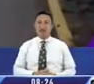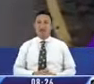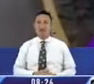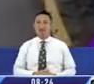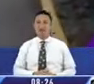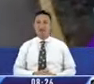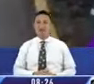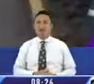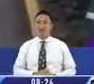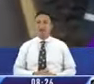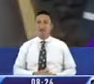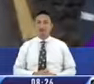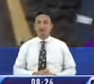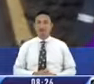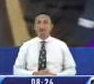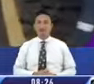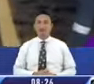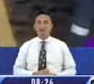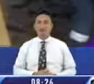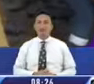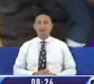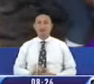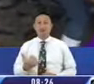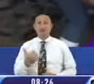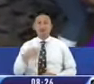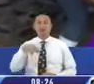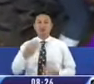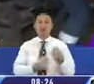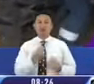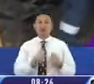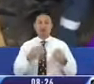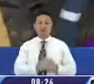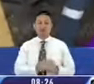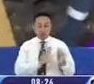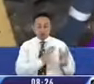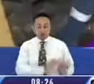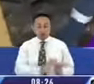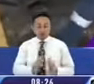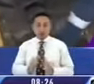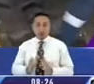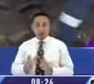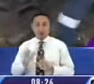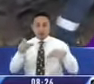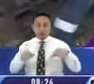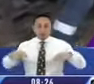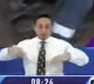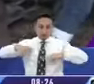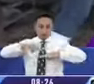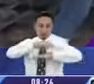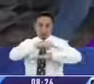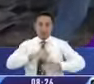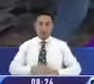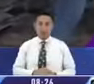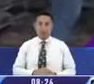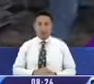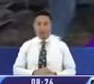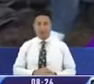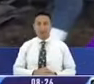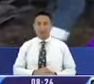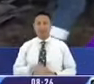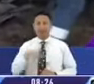peatonales. Y lo que hemos hecho aquí es empezar a organizar la circulación peatonal. Los árboles nativos han